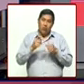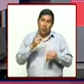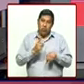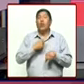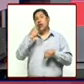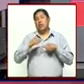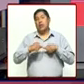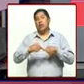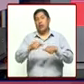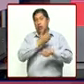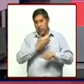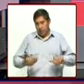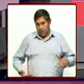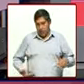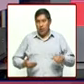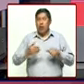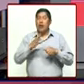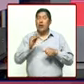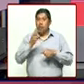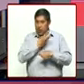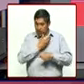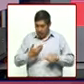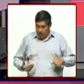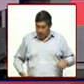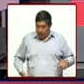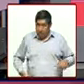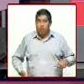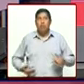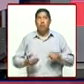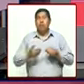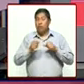manera continua del presidente y vicepresidente del Estado,